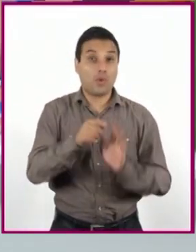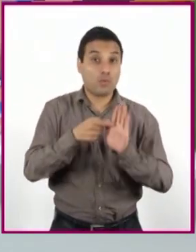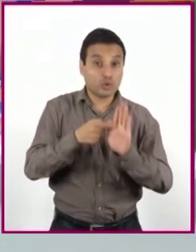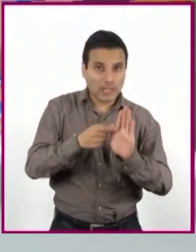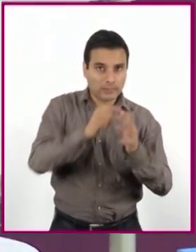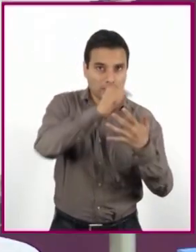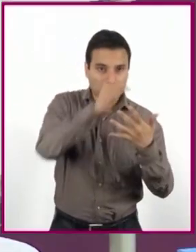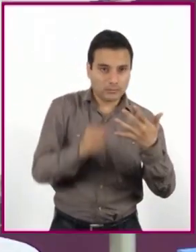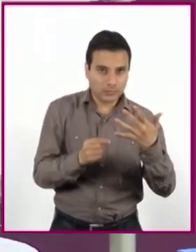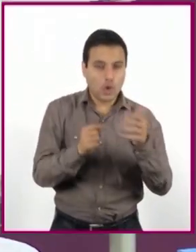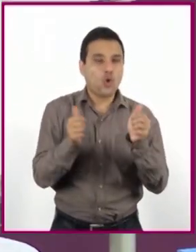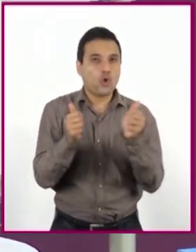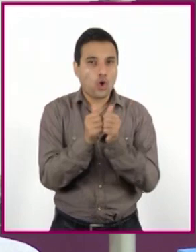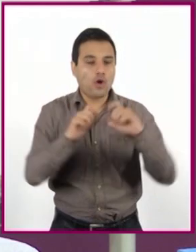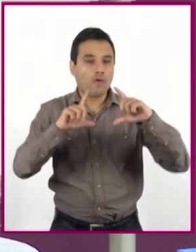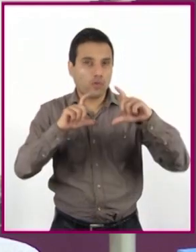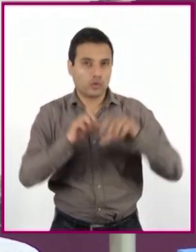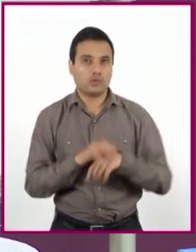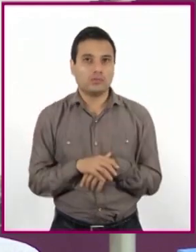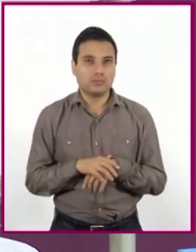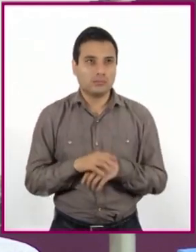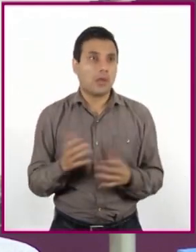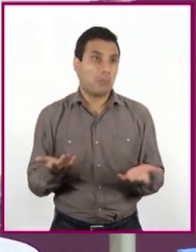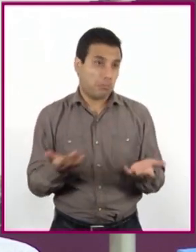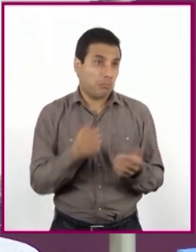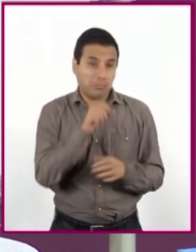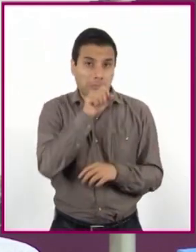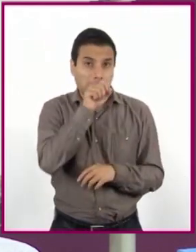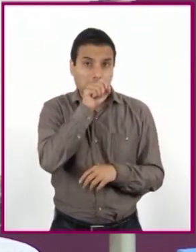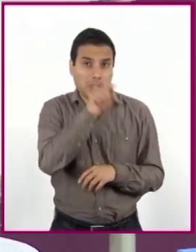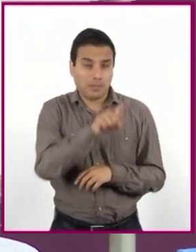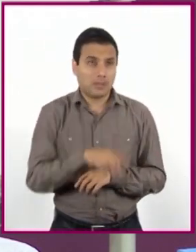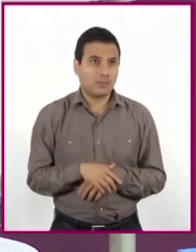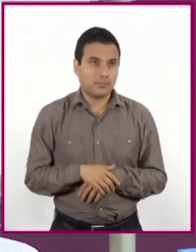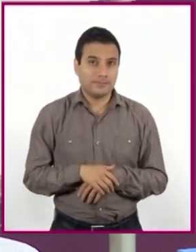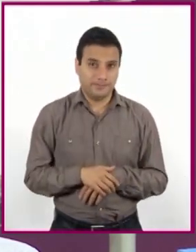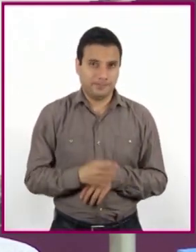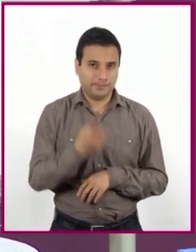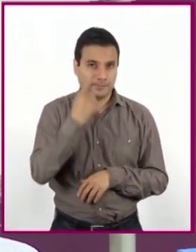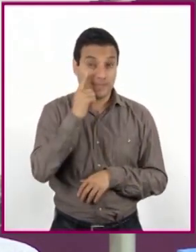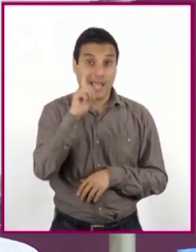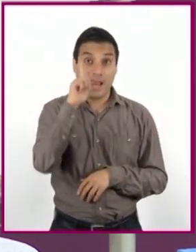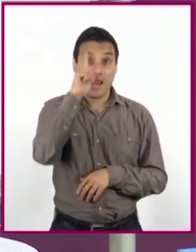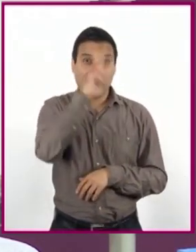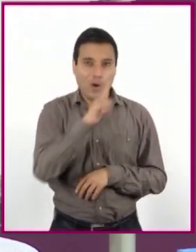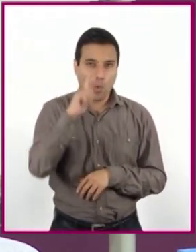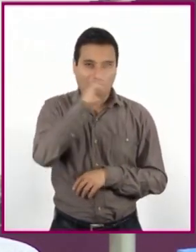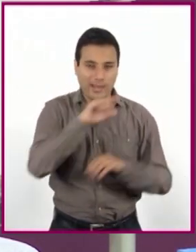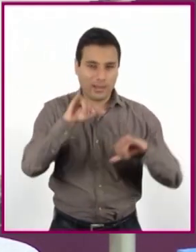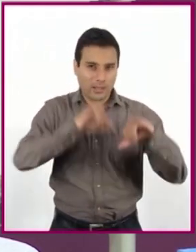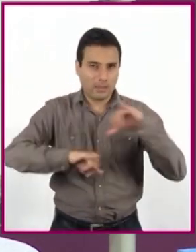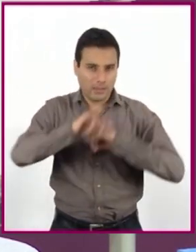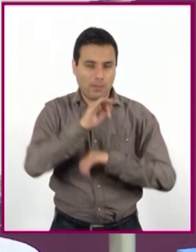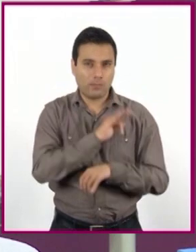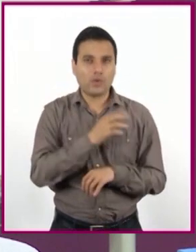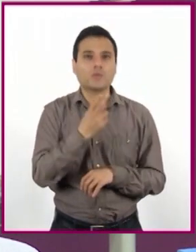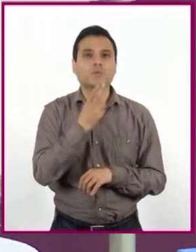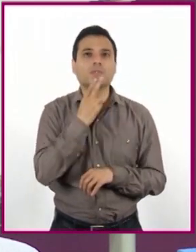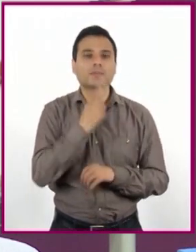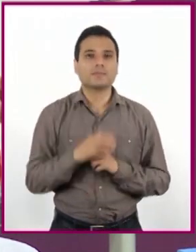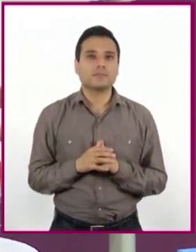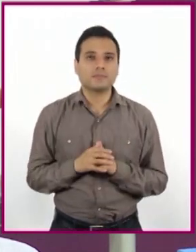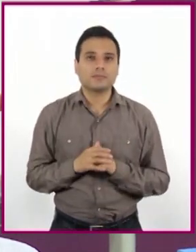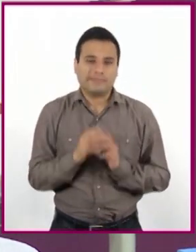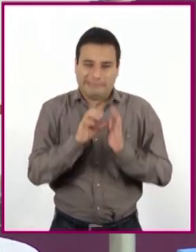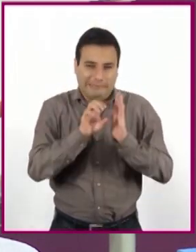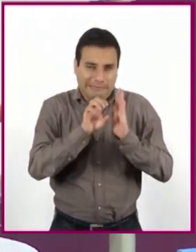platillo. Sí, ¿y qué te parece además sea como el lenguaje que utilizamos en la química? Ustedes en casa, ¿cómo